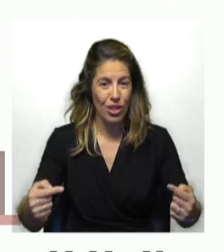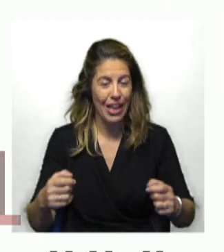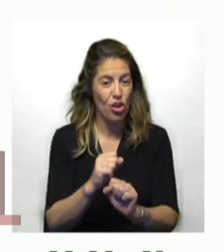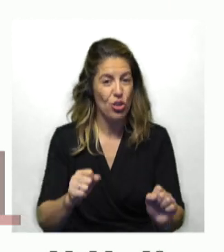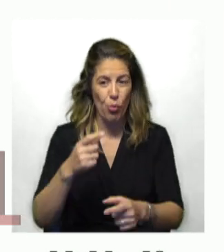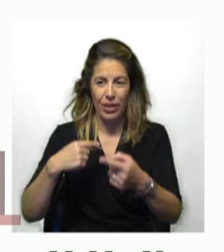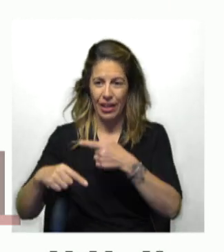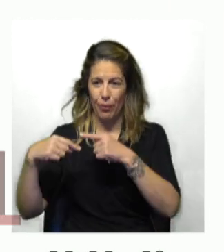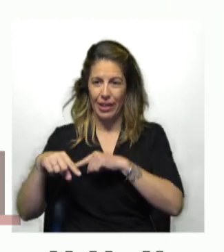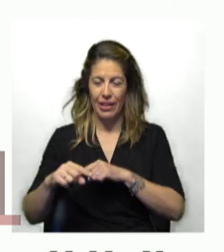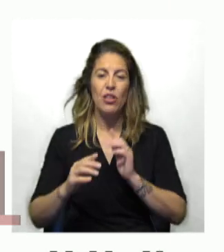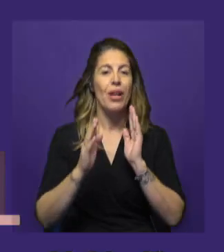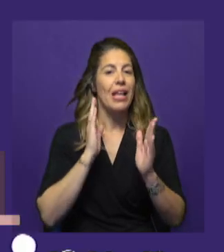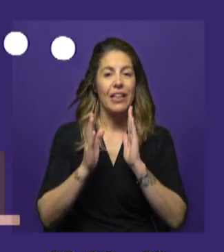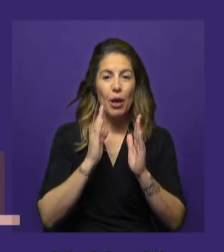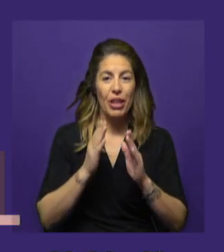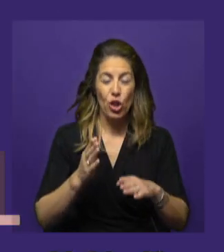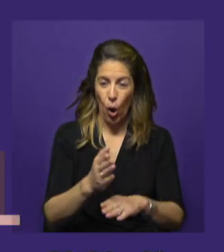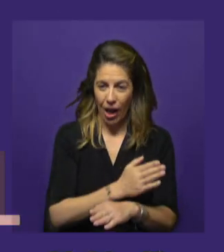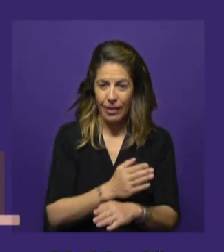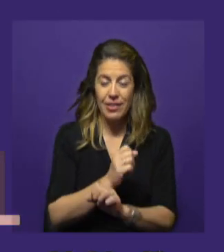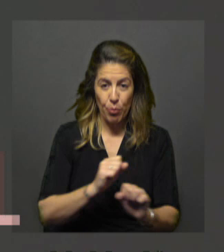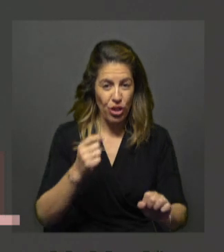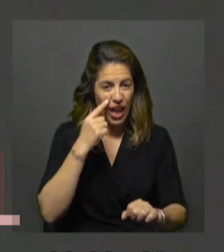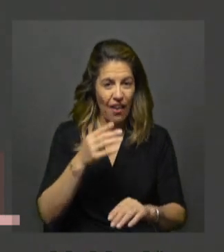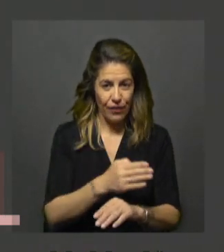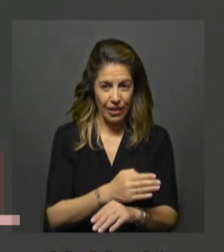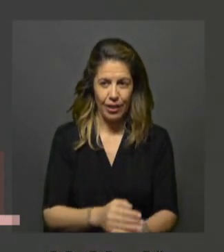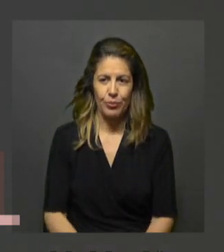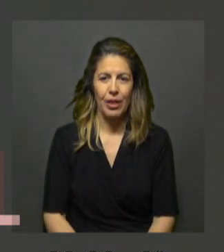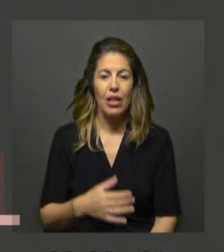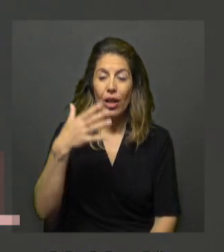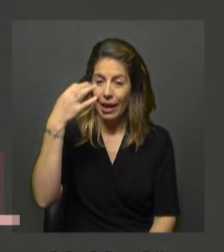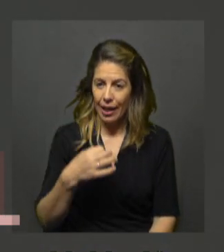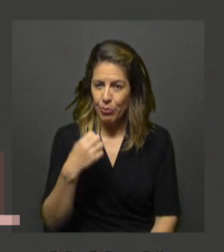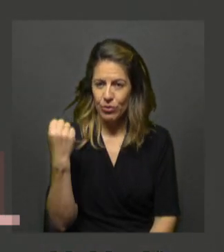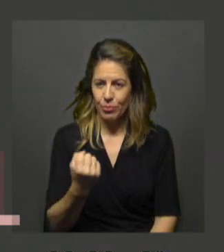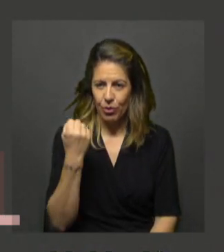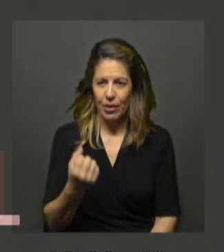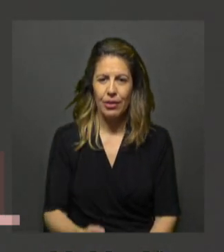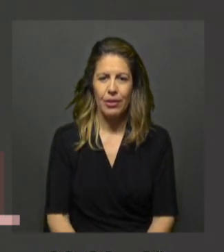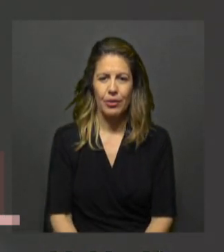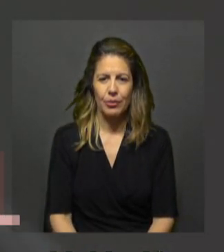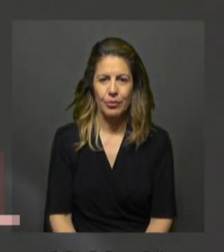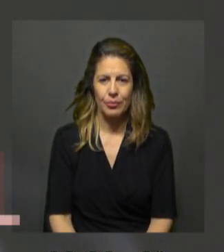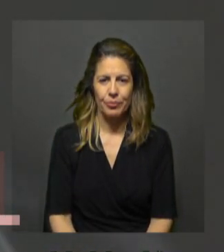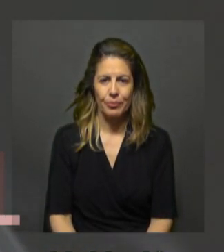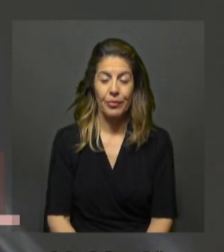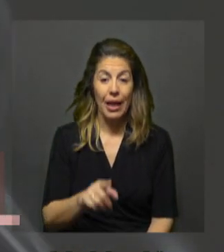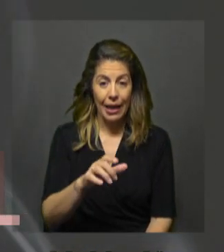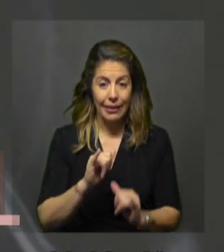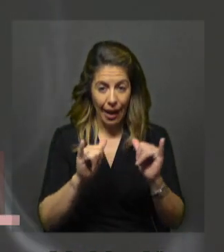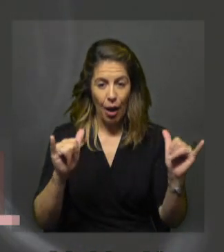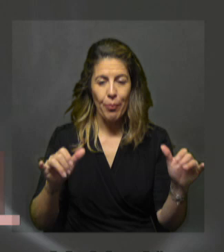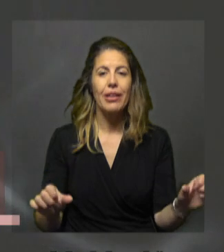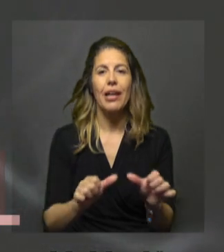si se hubiera tratado tempranamente sí se hubiera podido evitar. Entonces nos parece esto muy importante. Esta campaña que